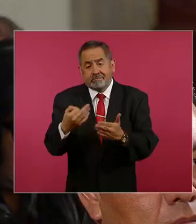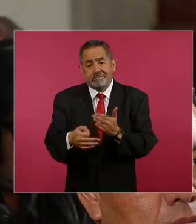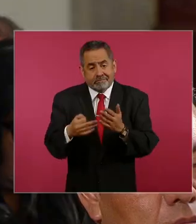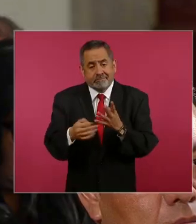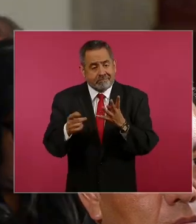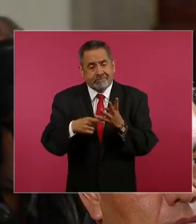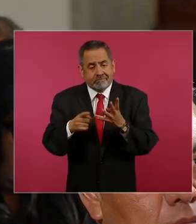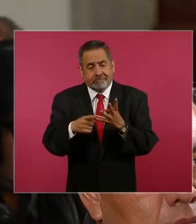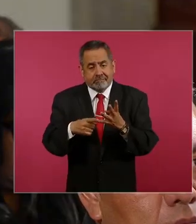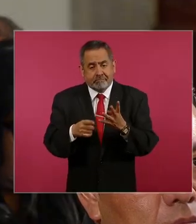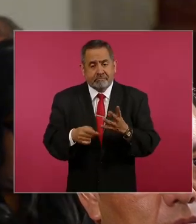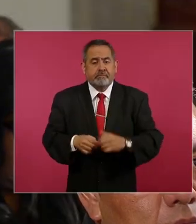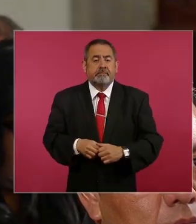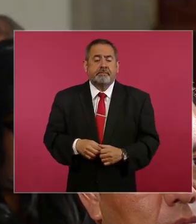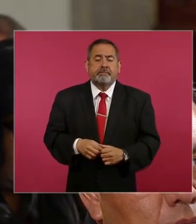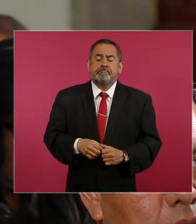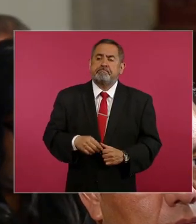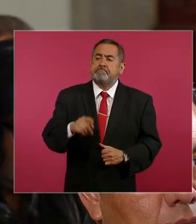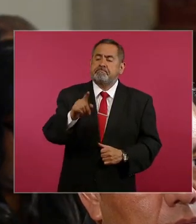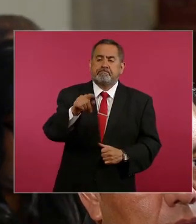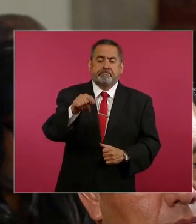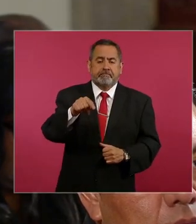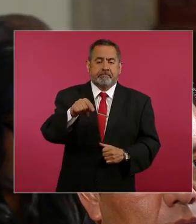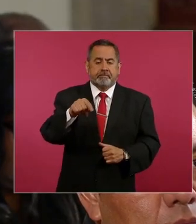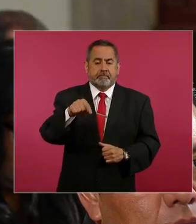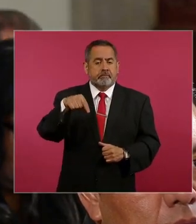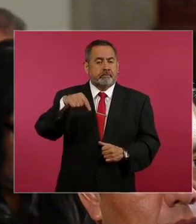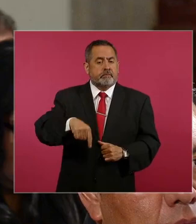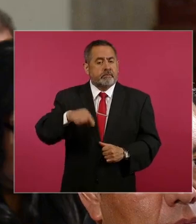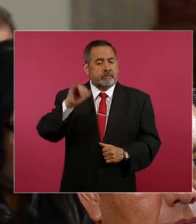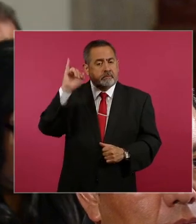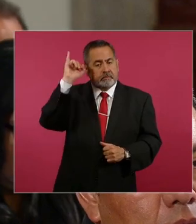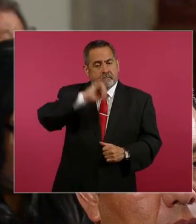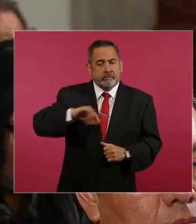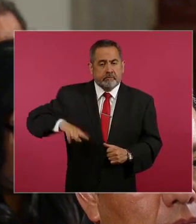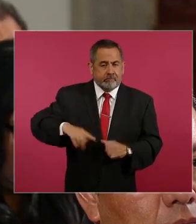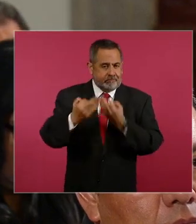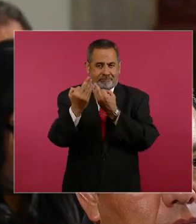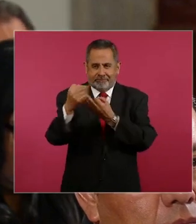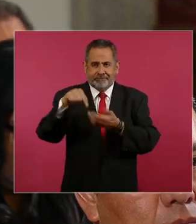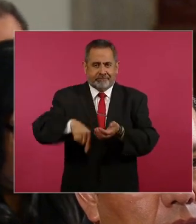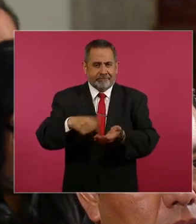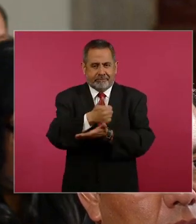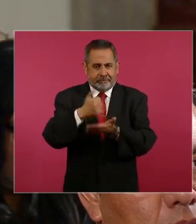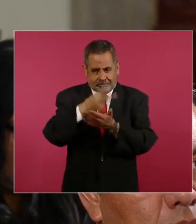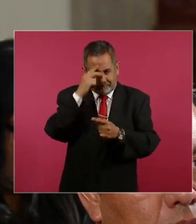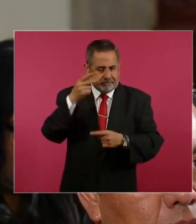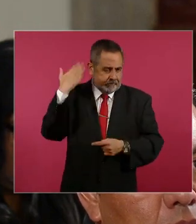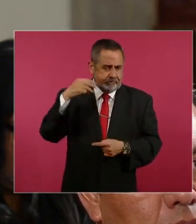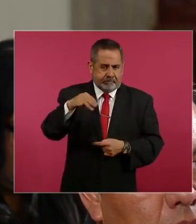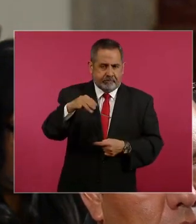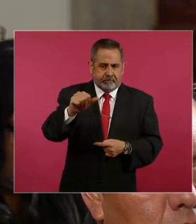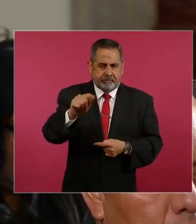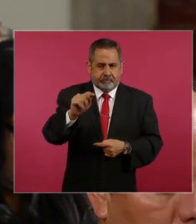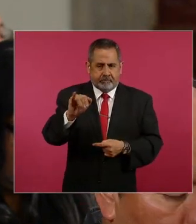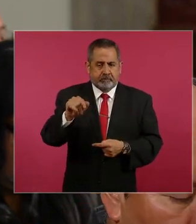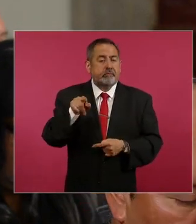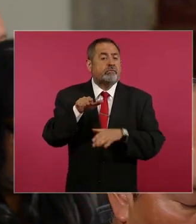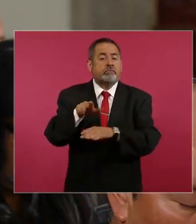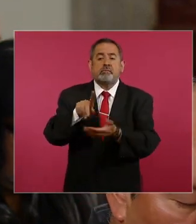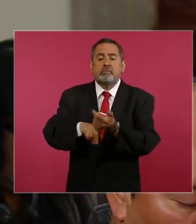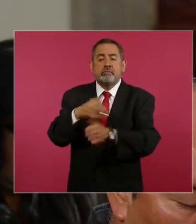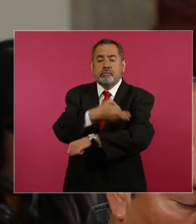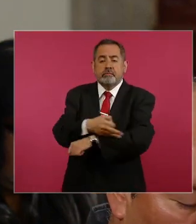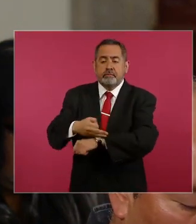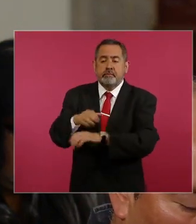que aquí estaba el jefe de gobierno de la Ciudad de México, Martí Batres, un tema de una familia donde